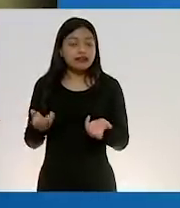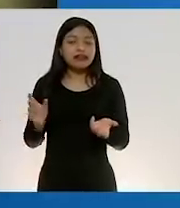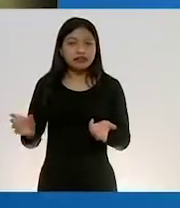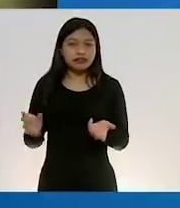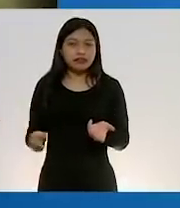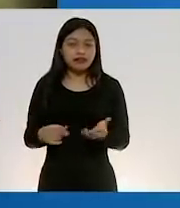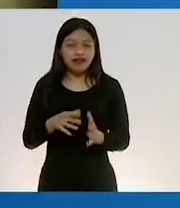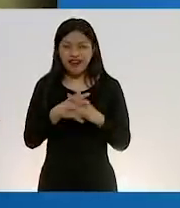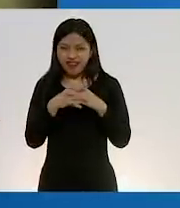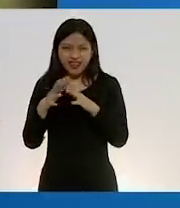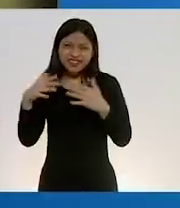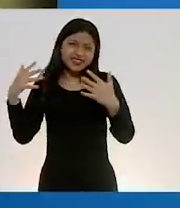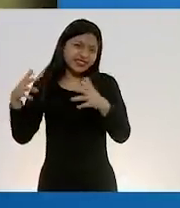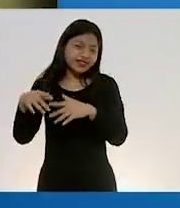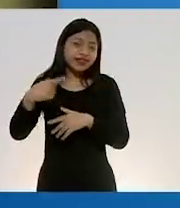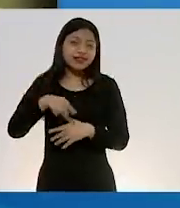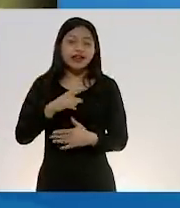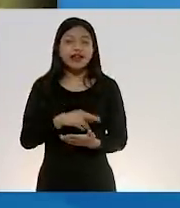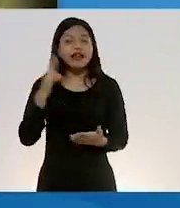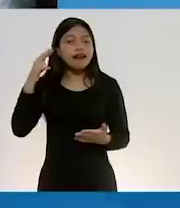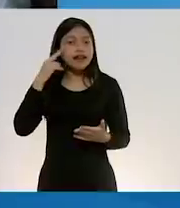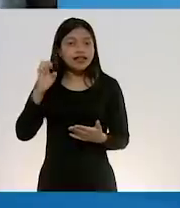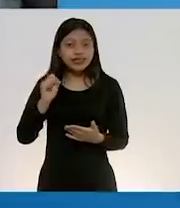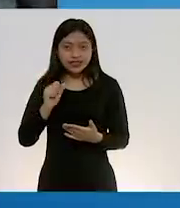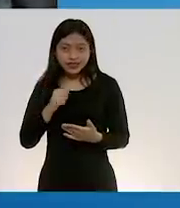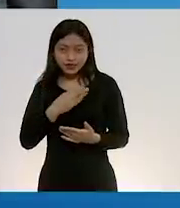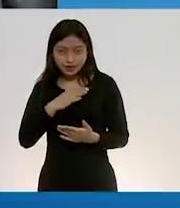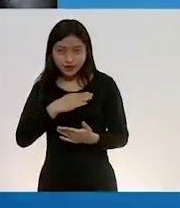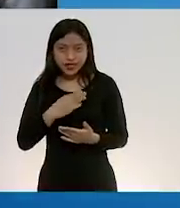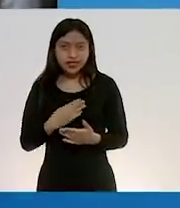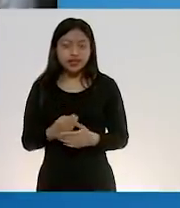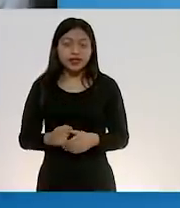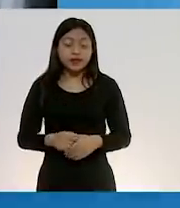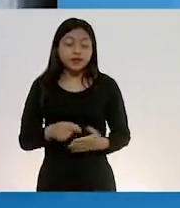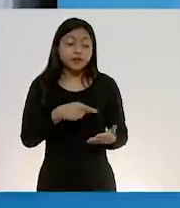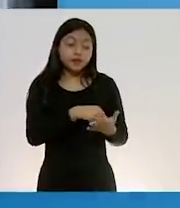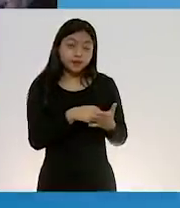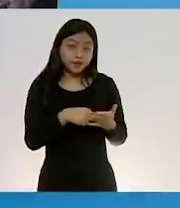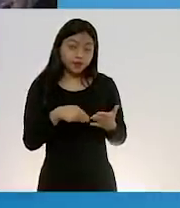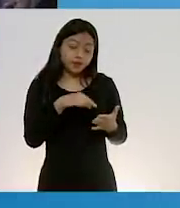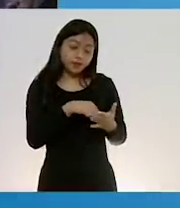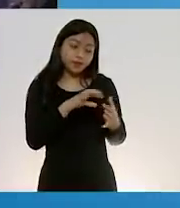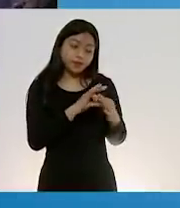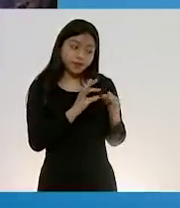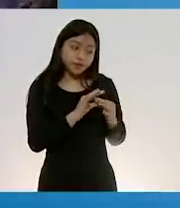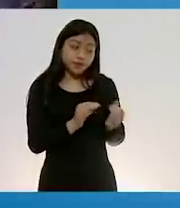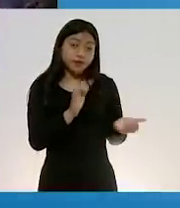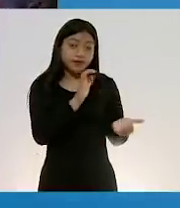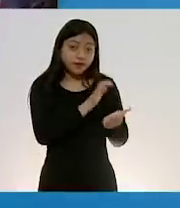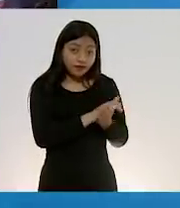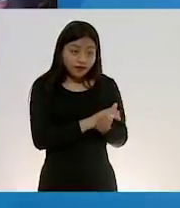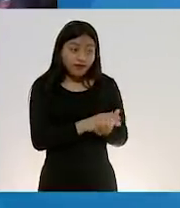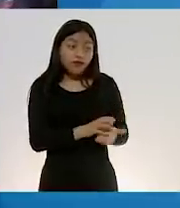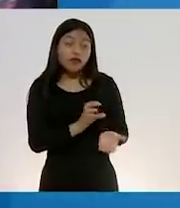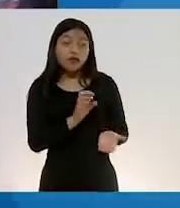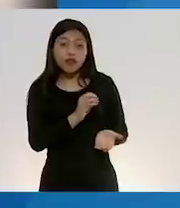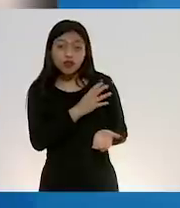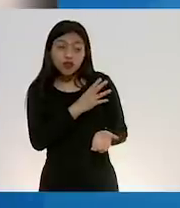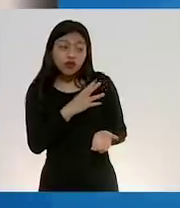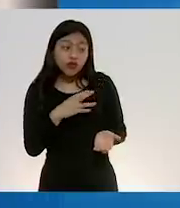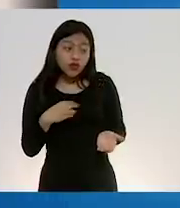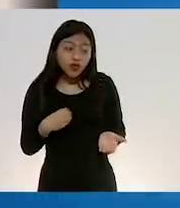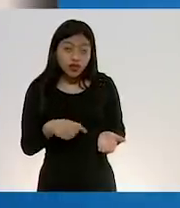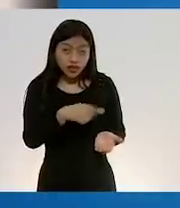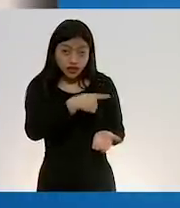escribió al rey de España, Fernando VII, lo siguiente: Las partidas de bautismo o matrimonio no sirven sino para acreditar estos